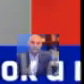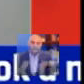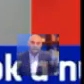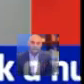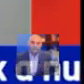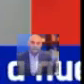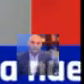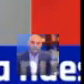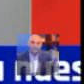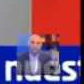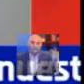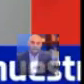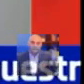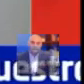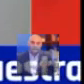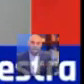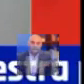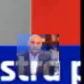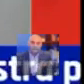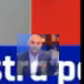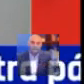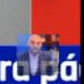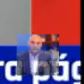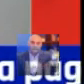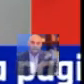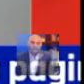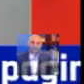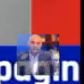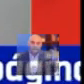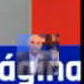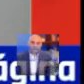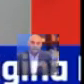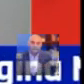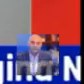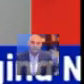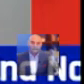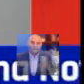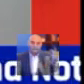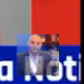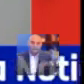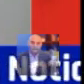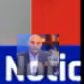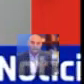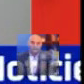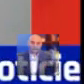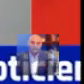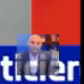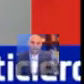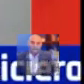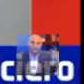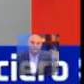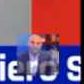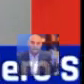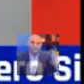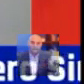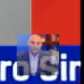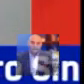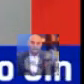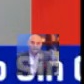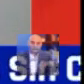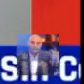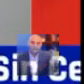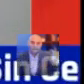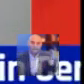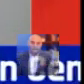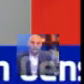este espacio, nos hace ilusionarnos con que esas aguas que inundaron la